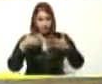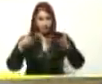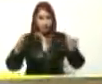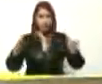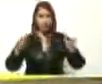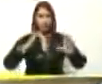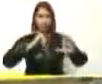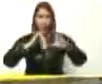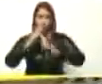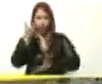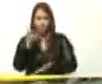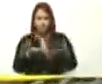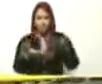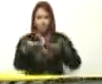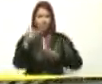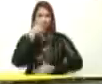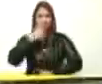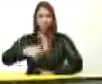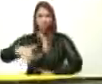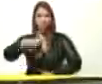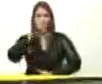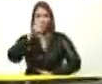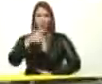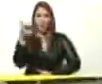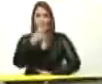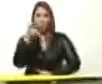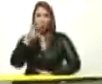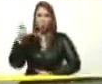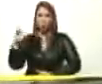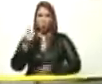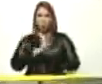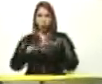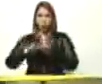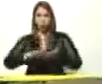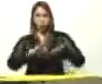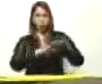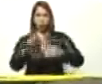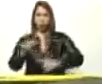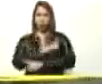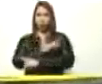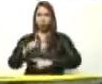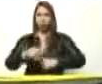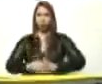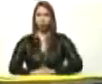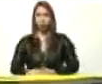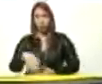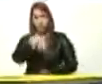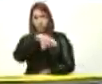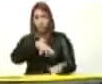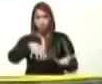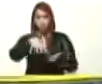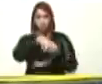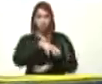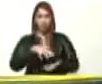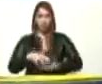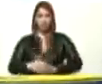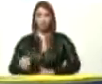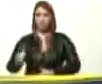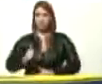de comunicación al pueblo y para la búsqueda de soluciones efectivas a los problemas de toda índole